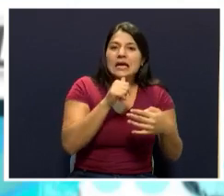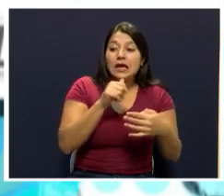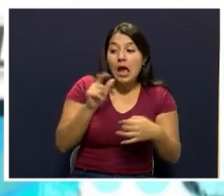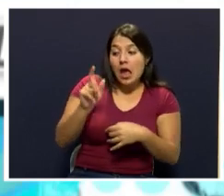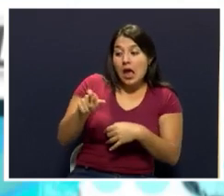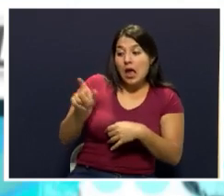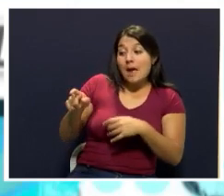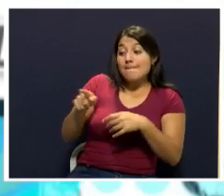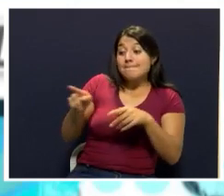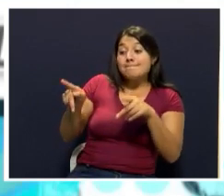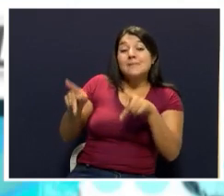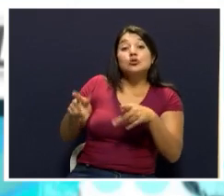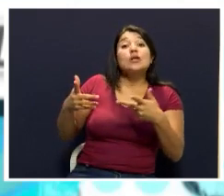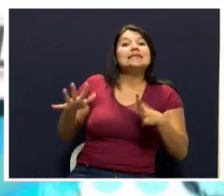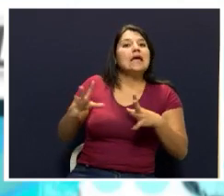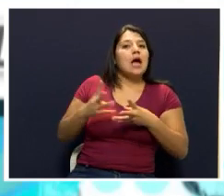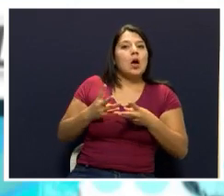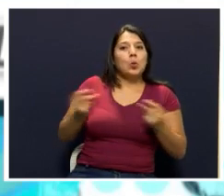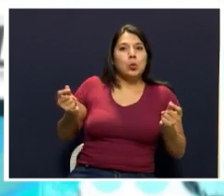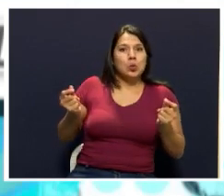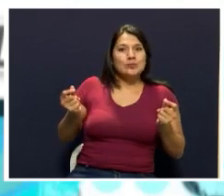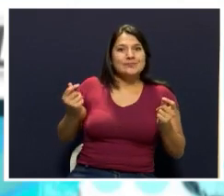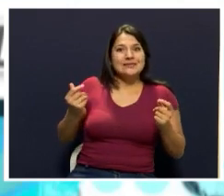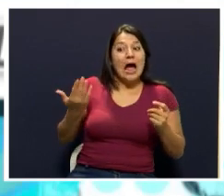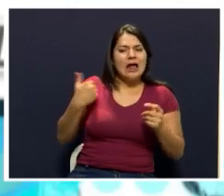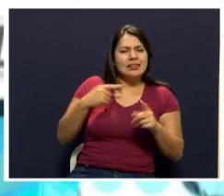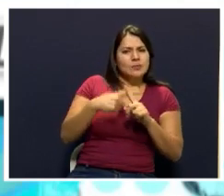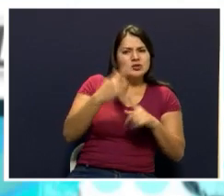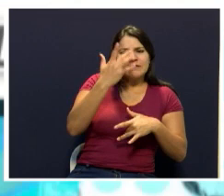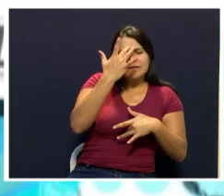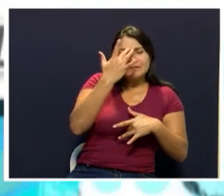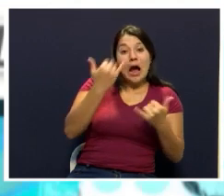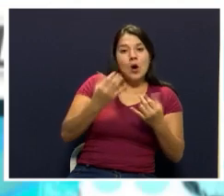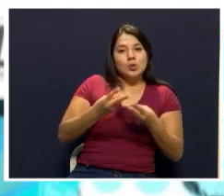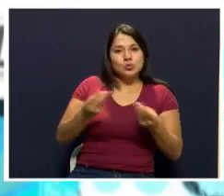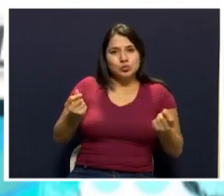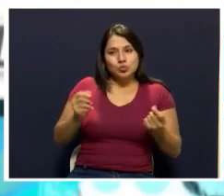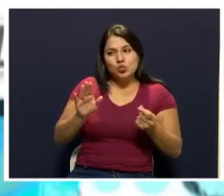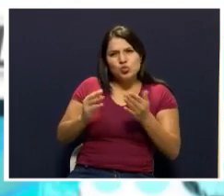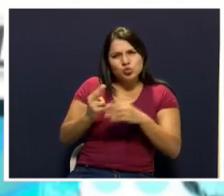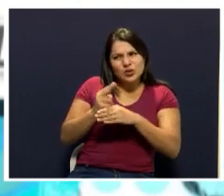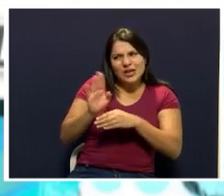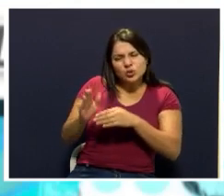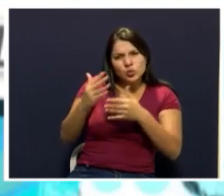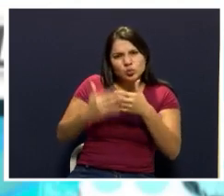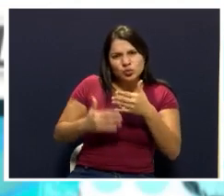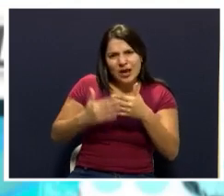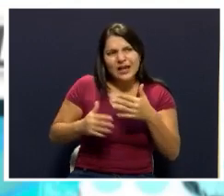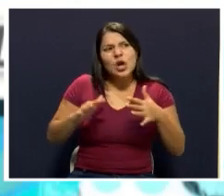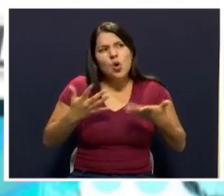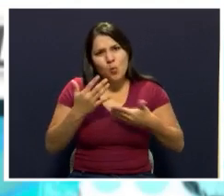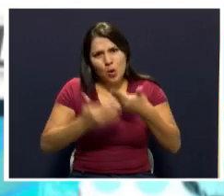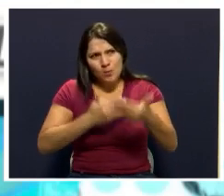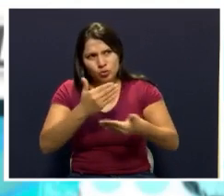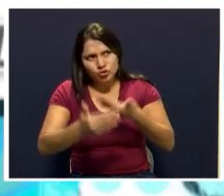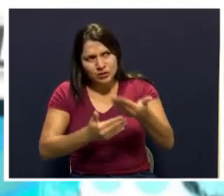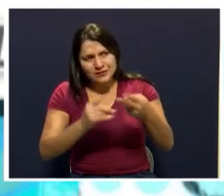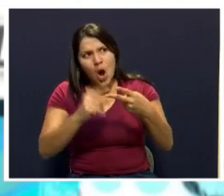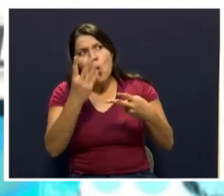o convalecientes. Cuéntenos sobre ese procedimiento. ¿Qué y cómo se hace? ¿Cuánta gente curada